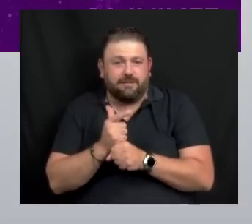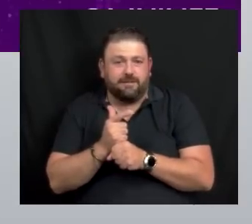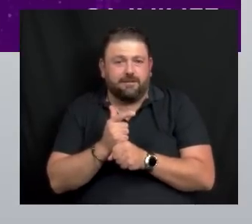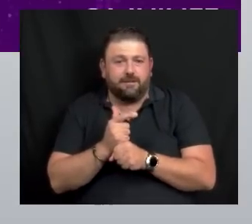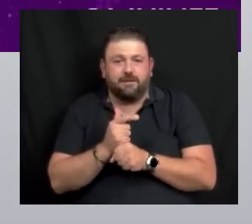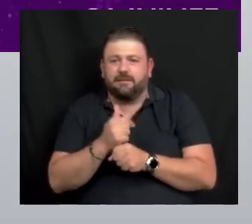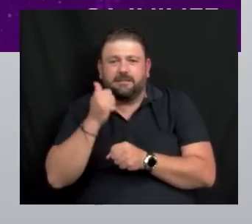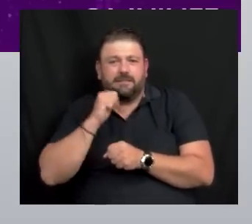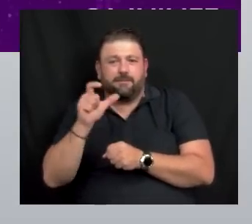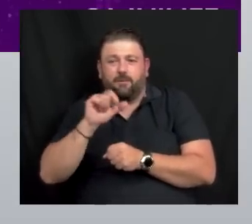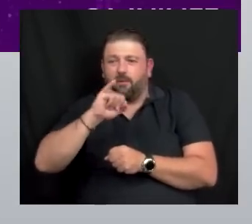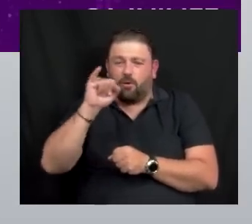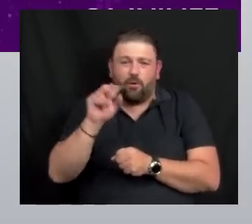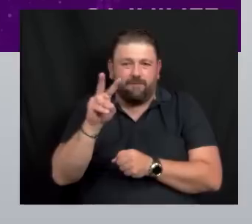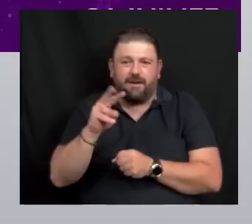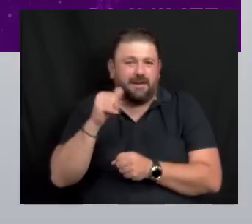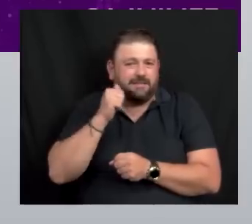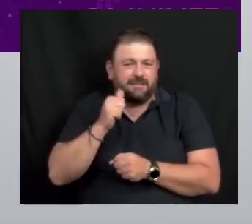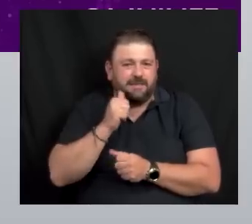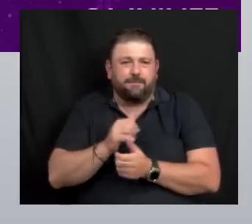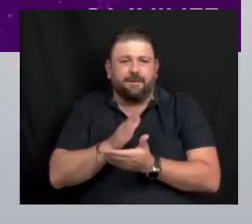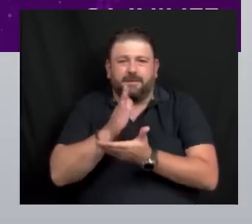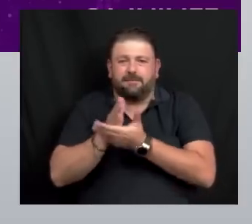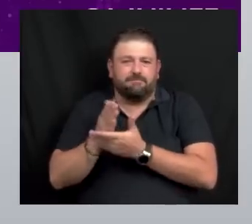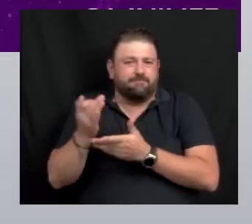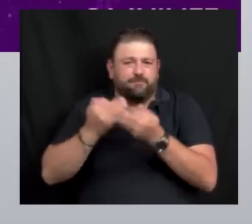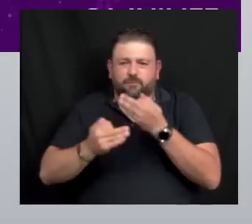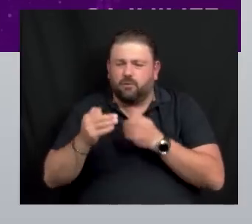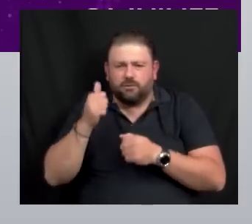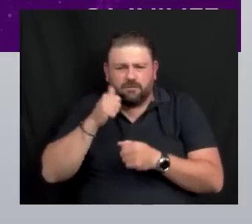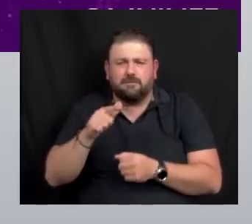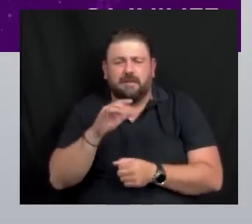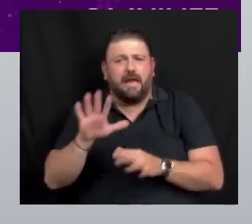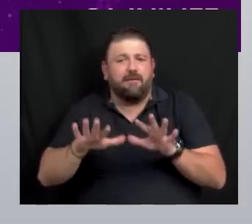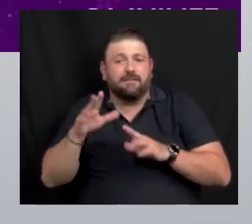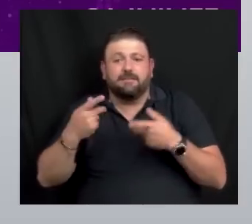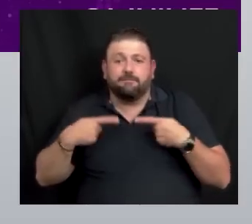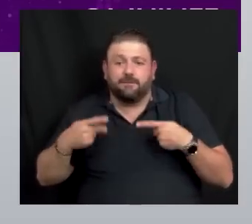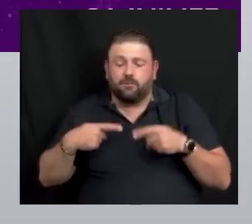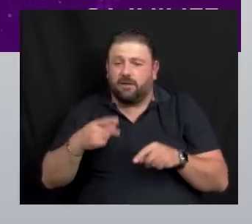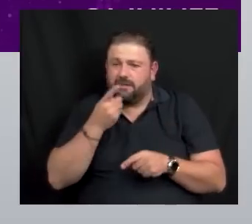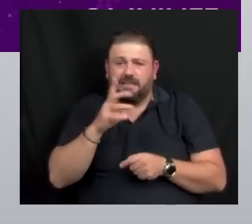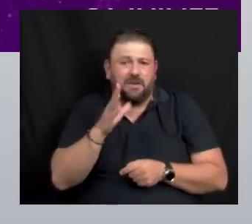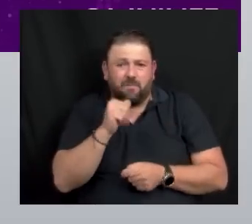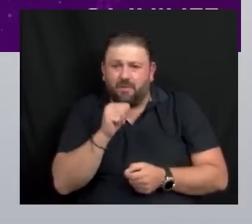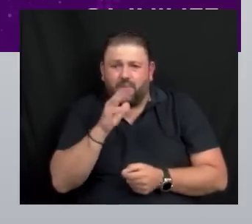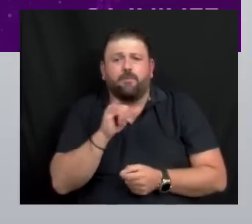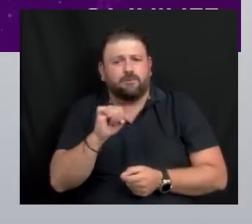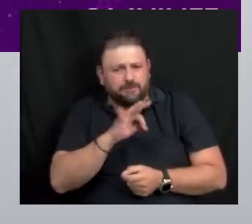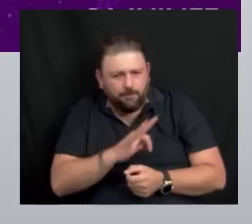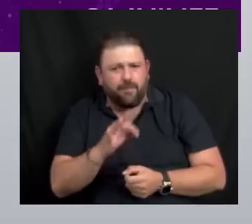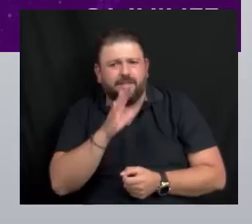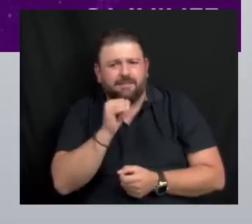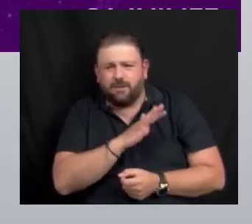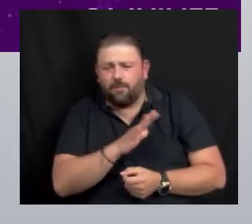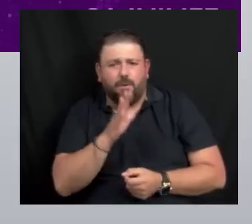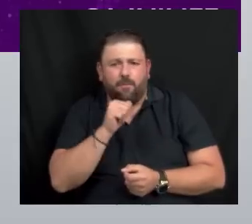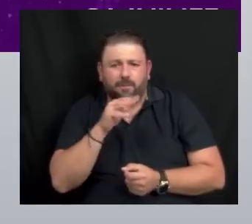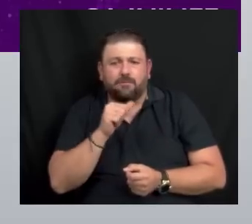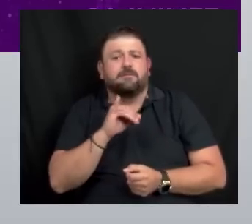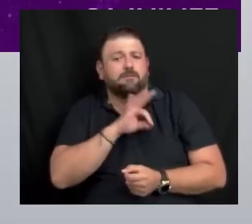Vergara, llegaba yo a veces con Jorge, le decía, es que a veces siento que no puedo, no, sí puedes, sí, ah, bueno, entonces sí puedo, y me iba, y